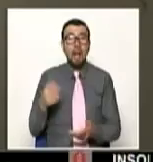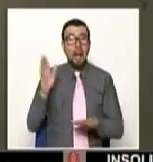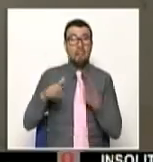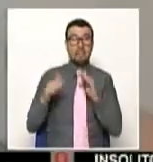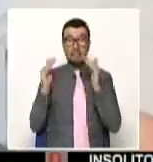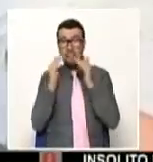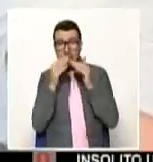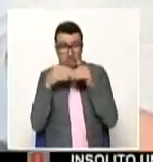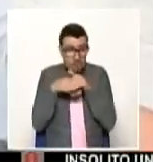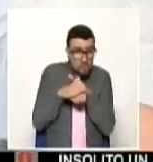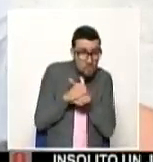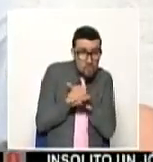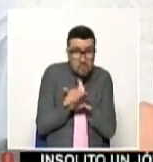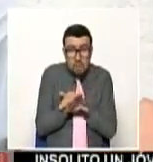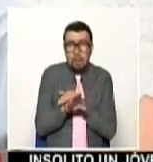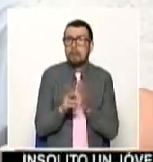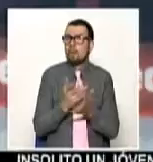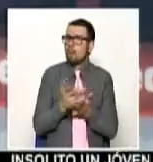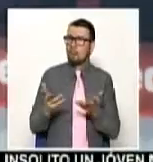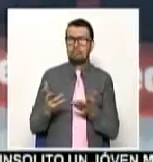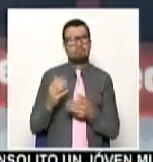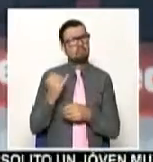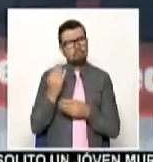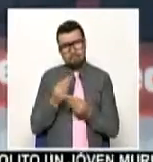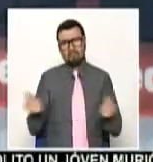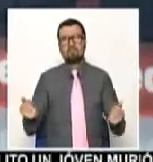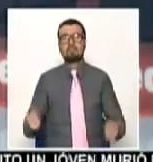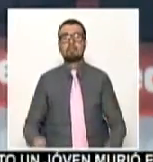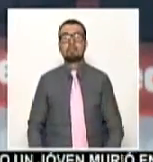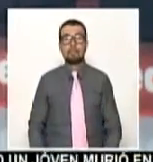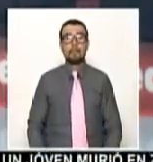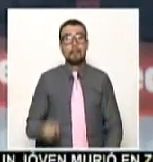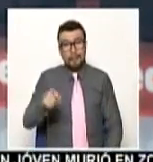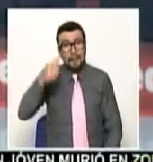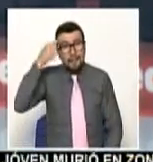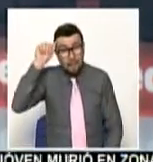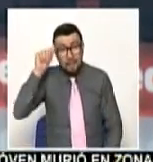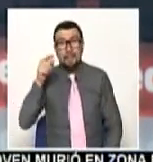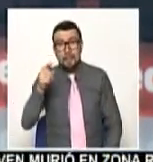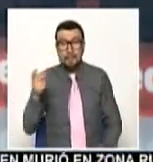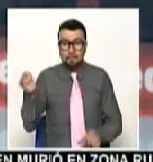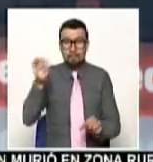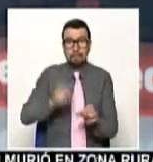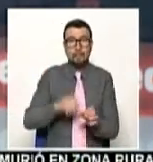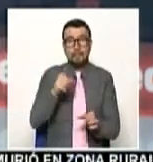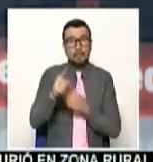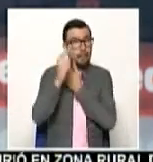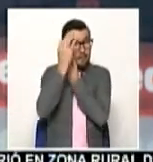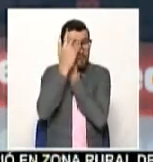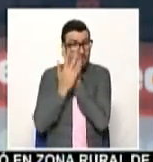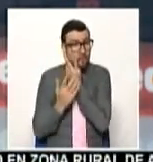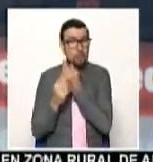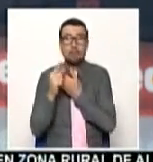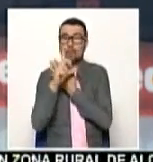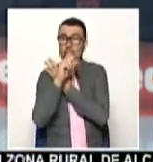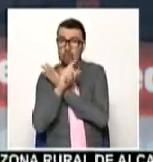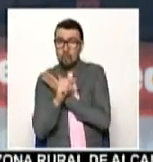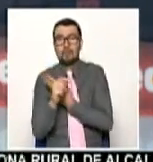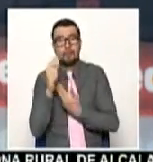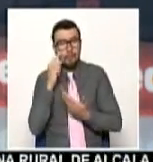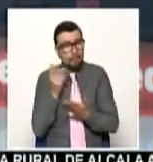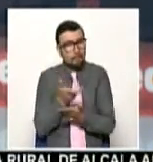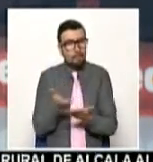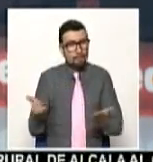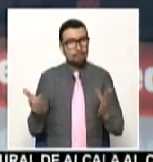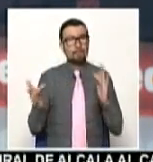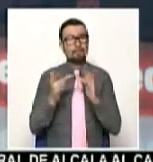refugio para delincuentes, según la misma comunidad. Recuerda seguirnos en nuestras redes sociales, en Twitter, @ Telecafé Noticia, y en